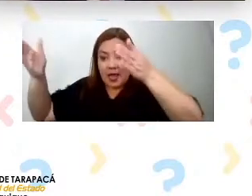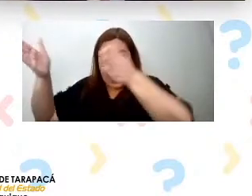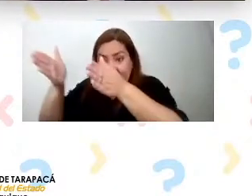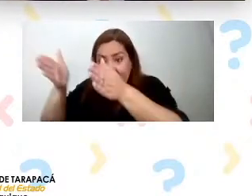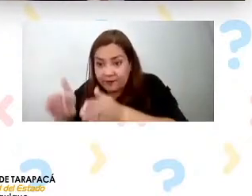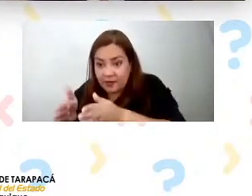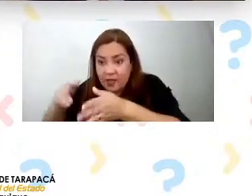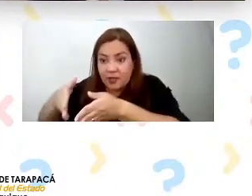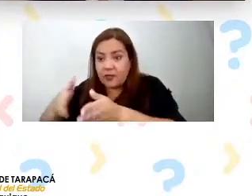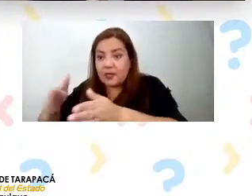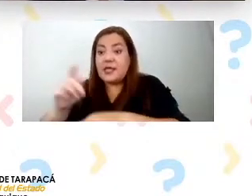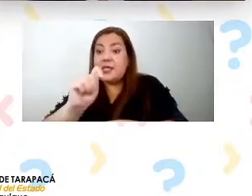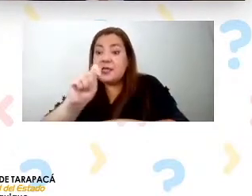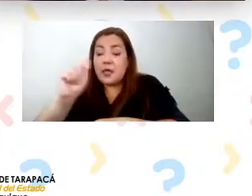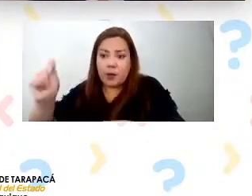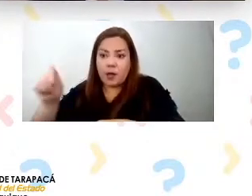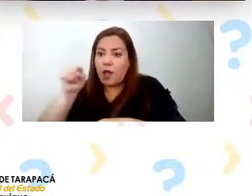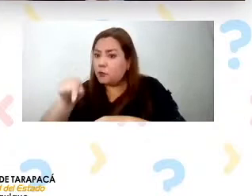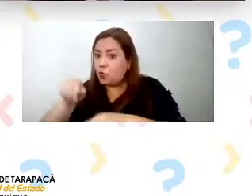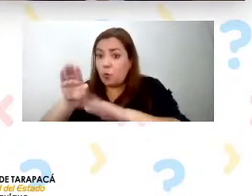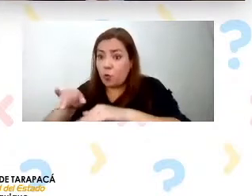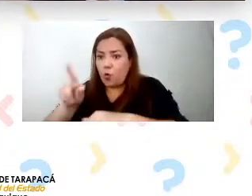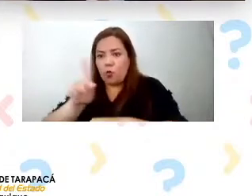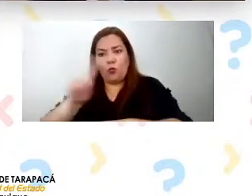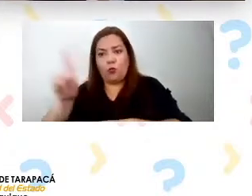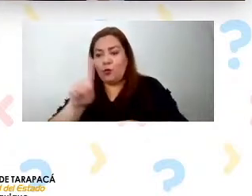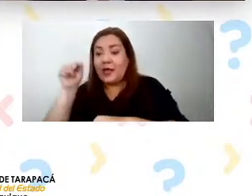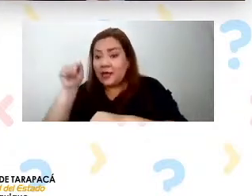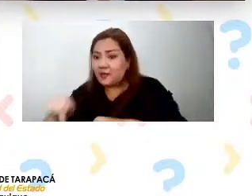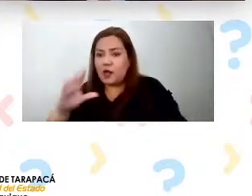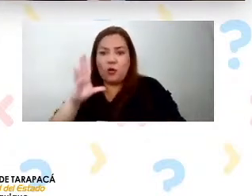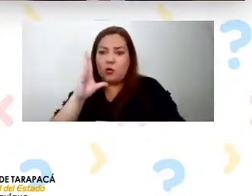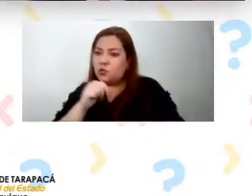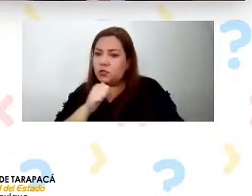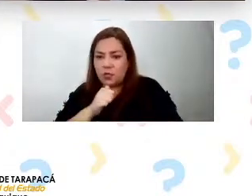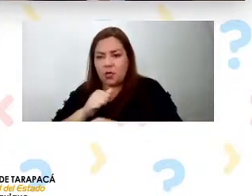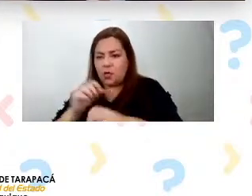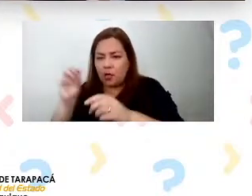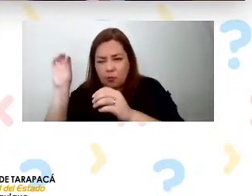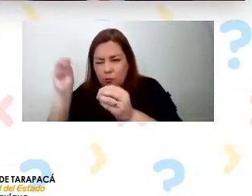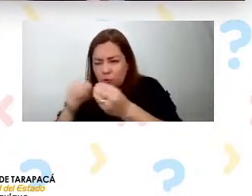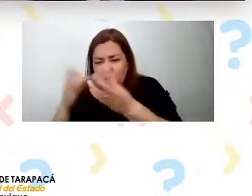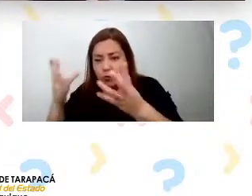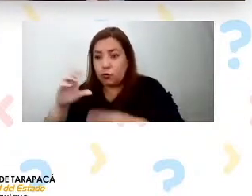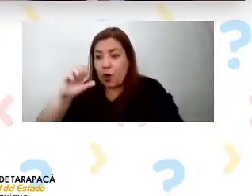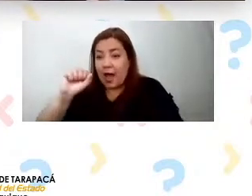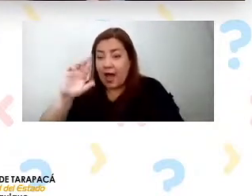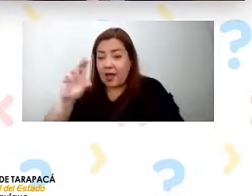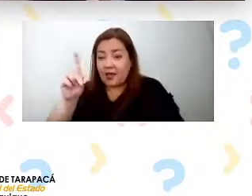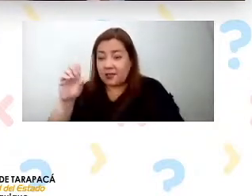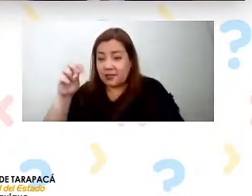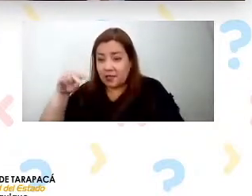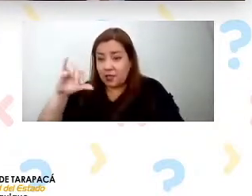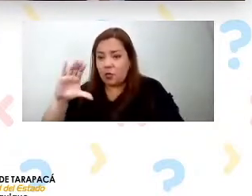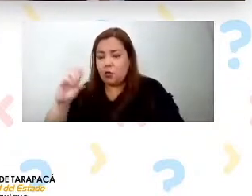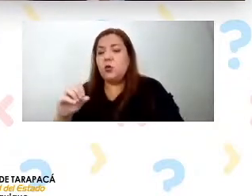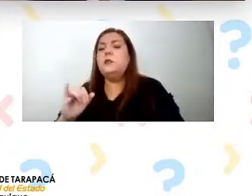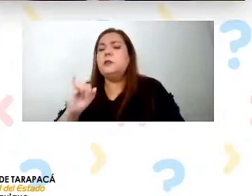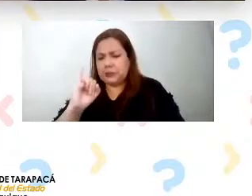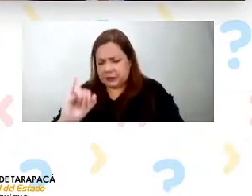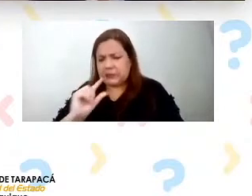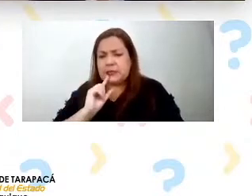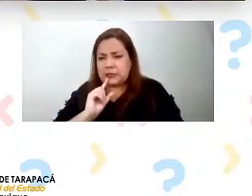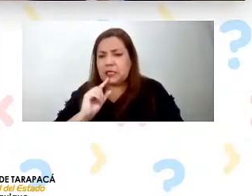mismo. La quebrada de Tarapacá no contiene concentraciones importantes de arsénico, sí de boro, y